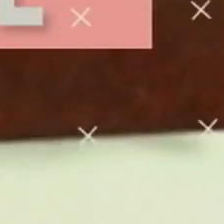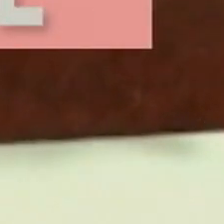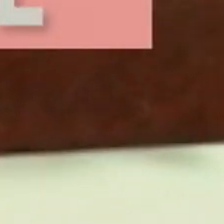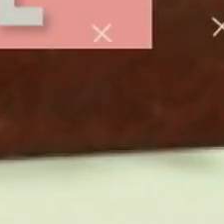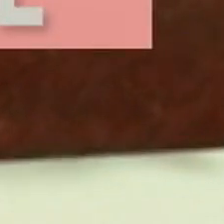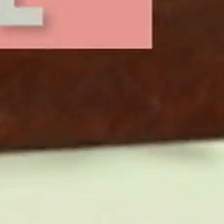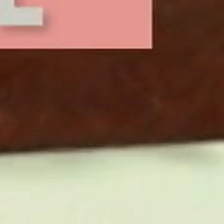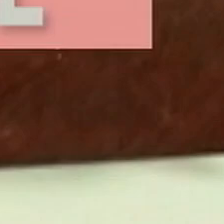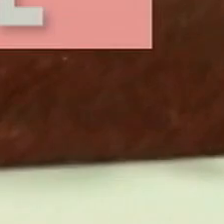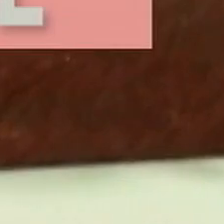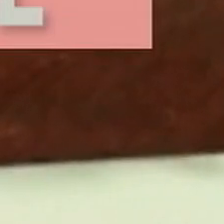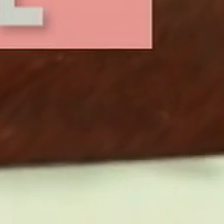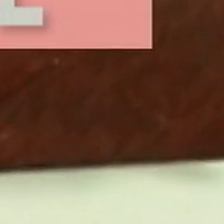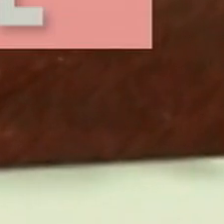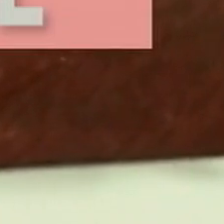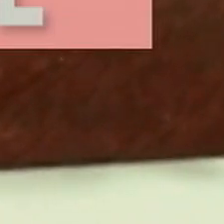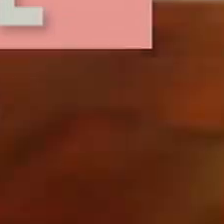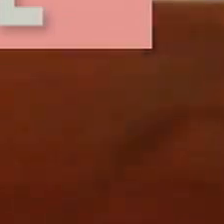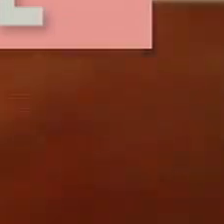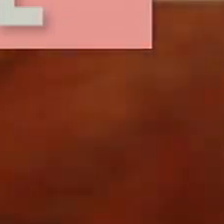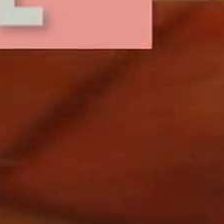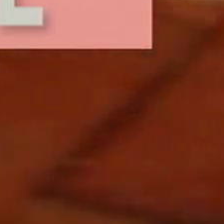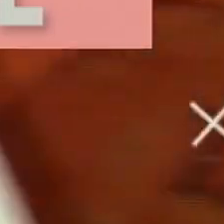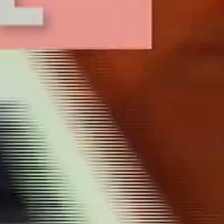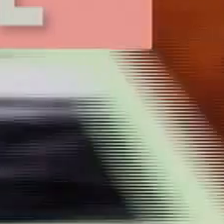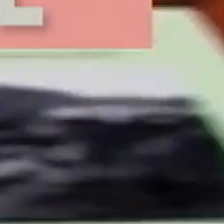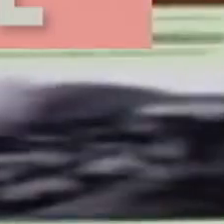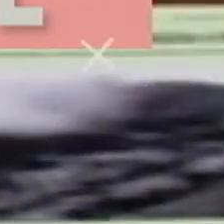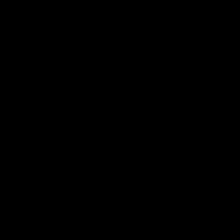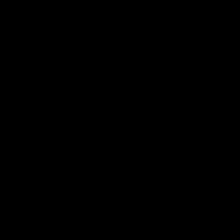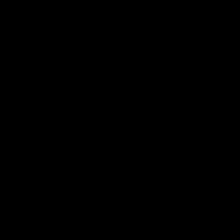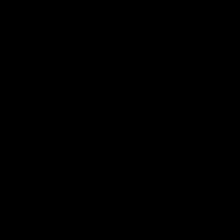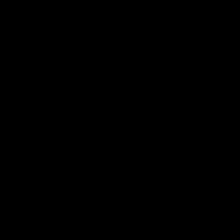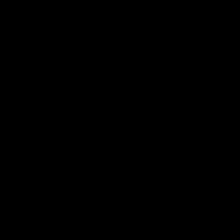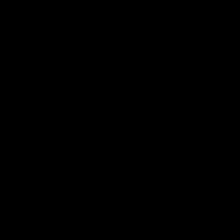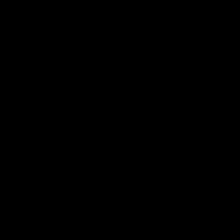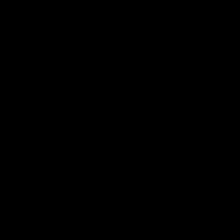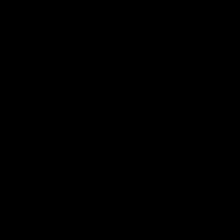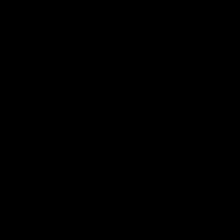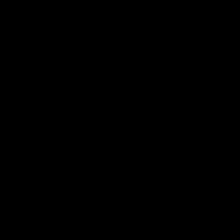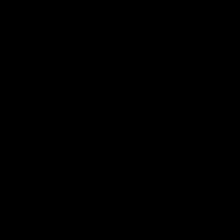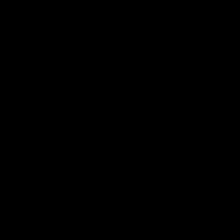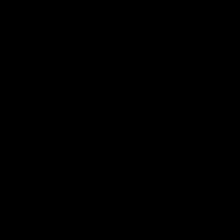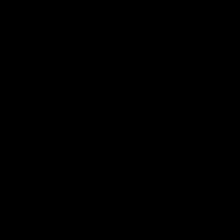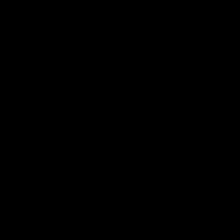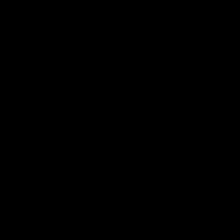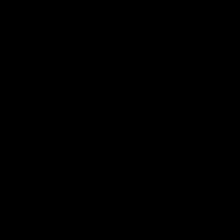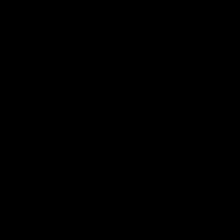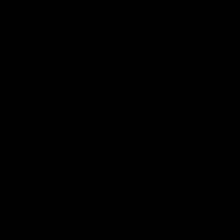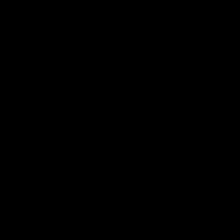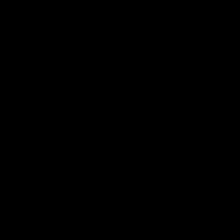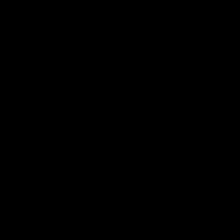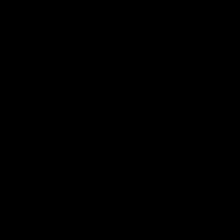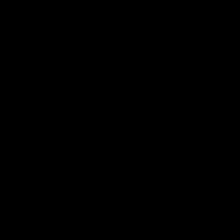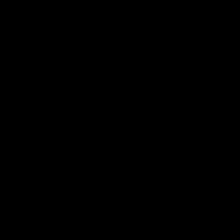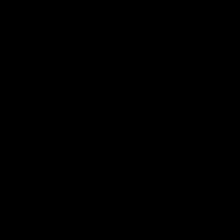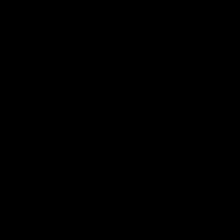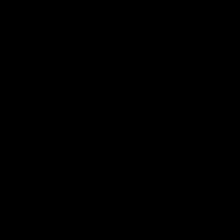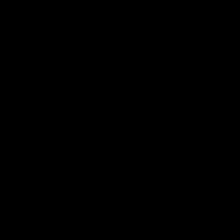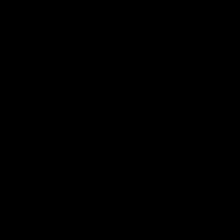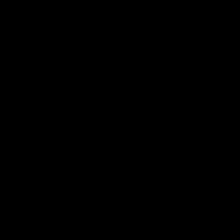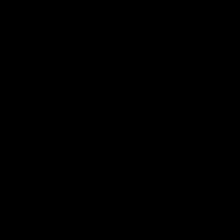sociedad en el documental Bajo la piel del conflicto. Todas en 13. Costa Rica